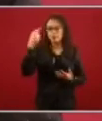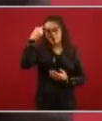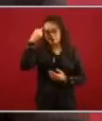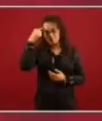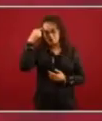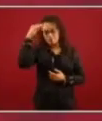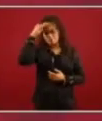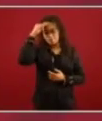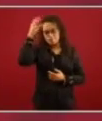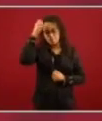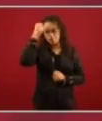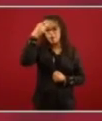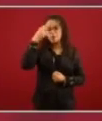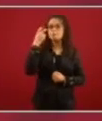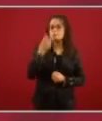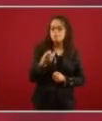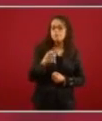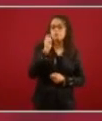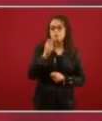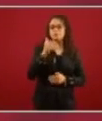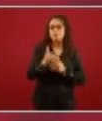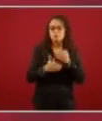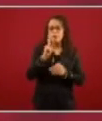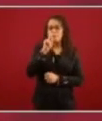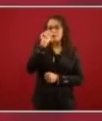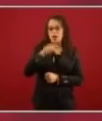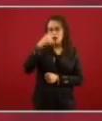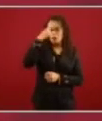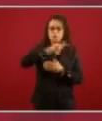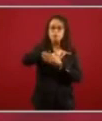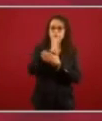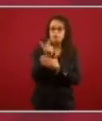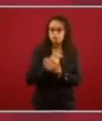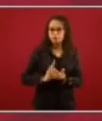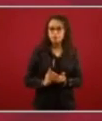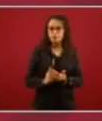para la definición de los planes, los